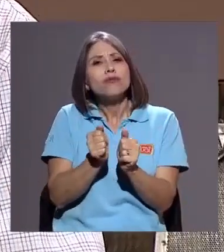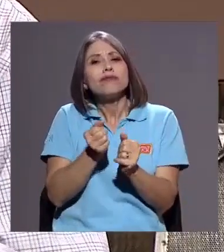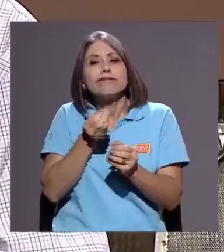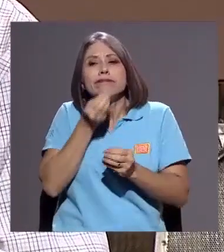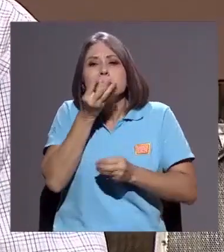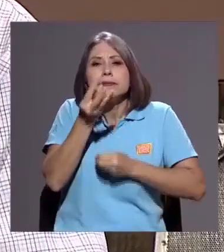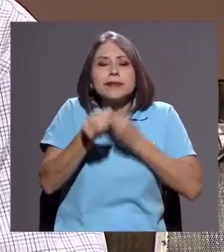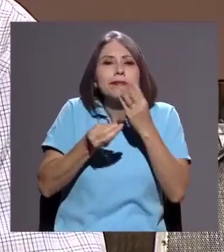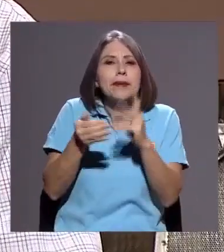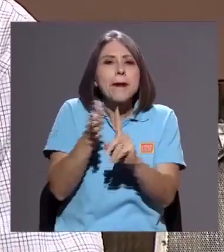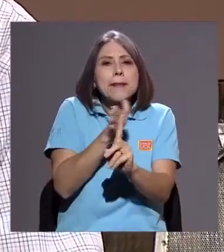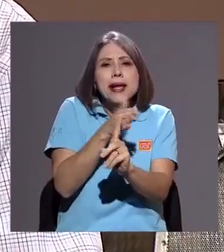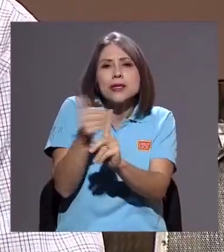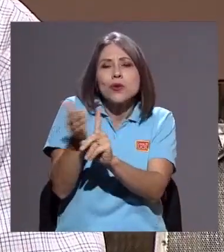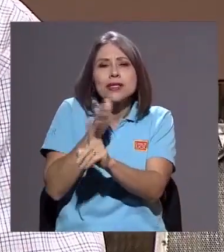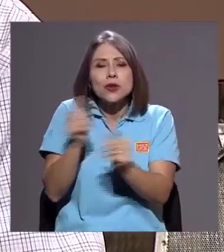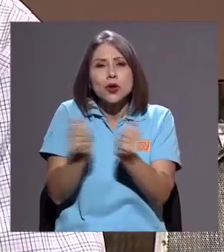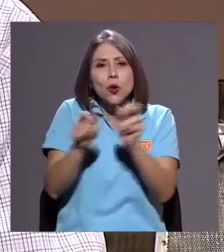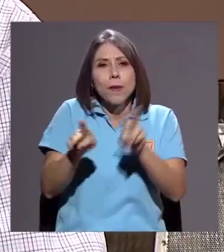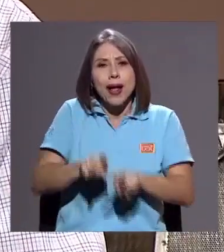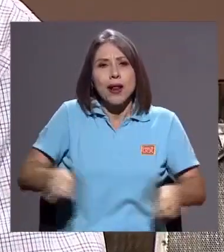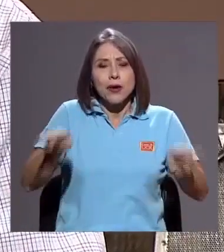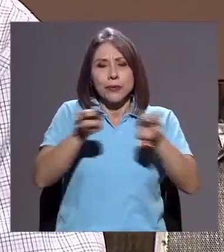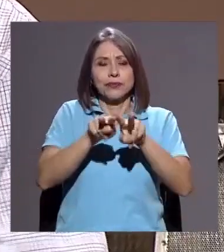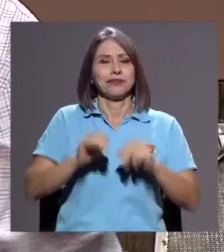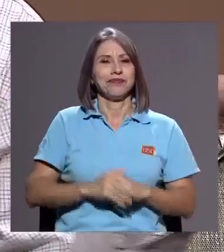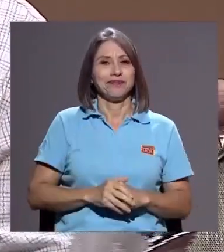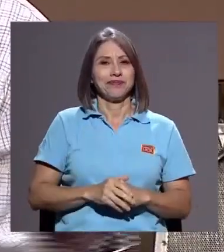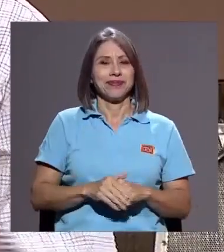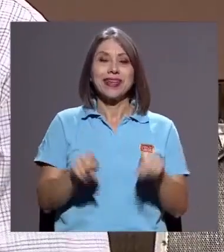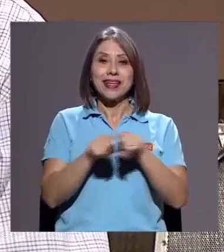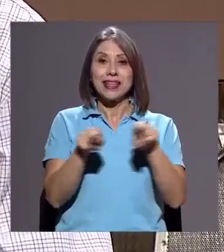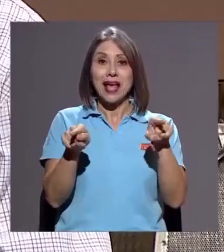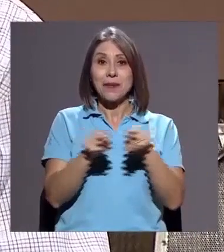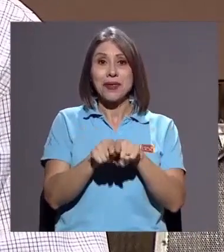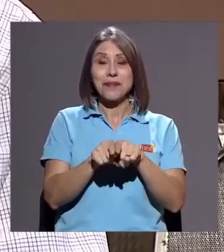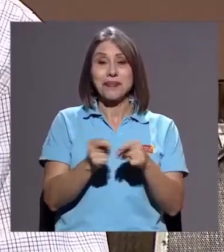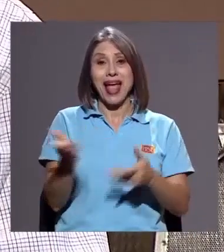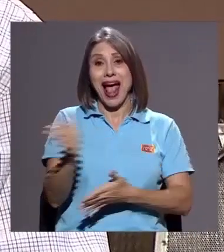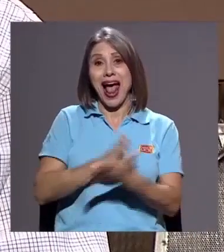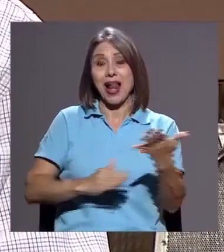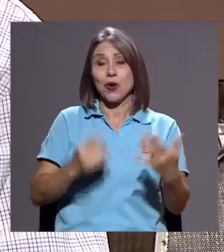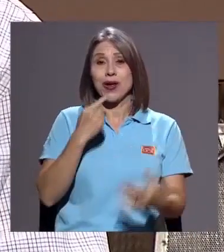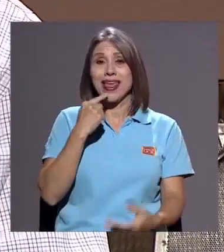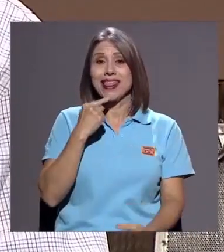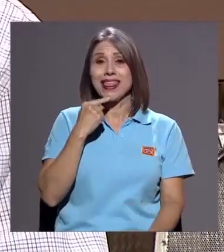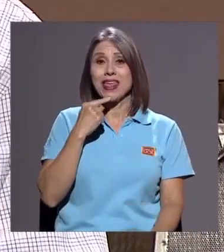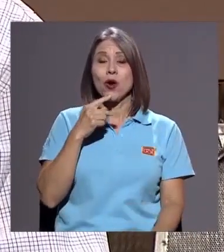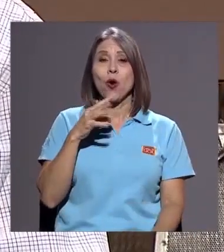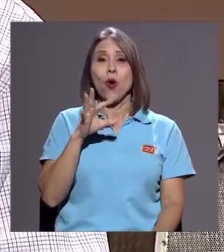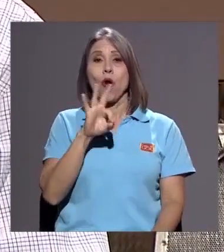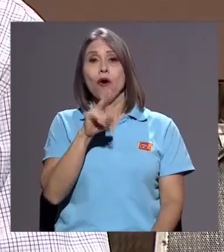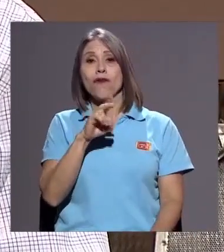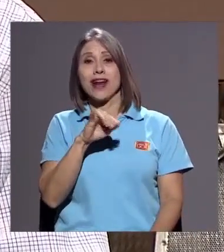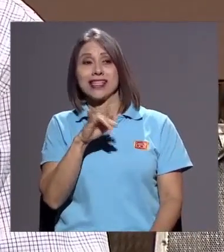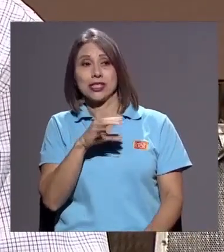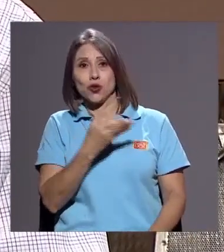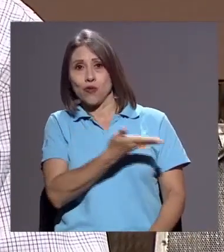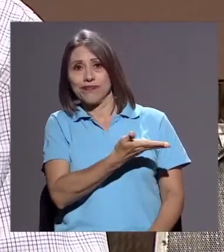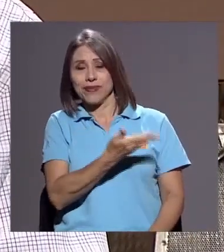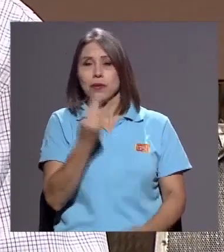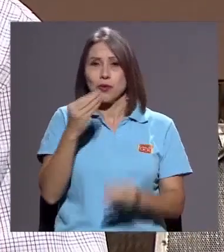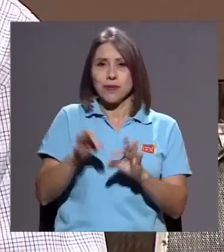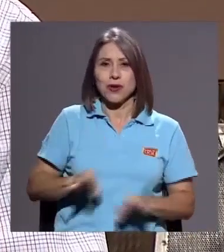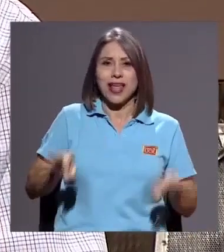Y con valores. Y luego algo que Frank mencionó ahora, que yo creo que es muy importante, un ambiente donde